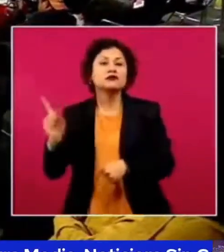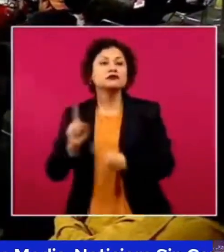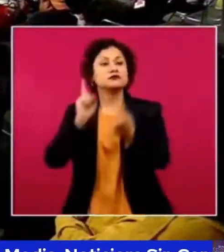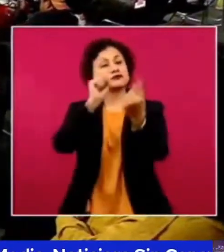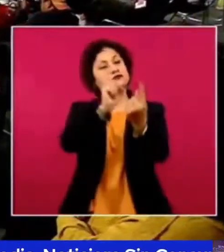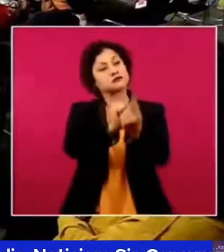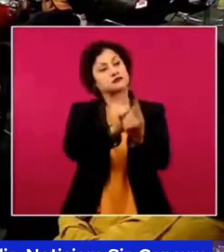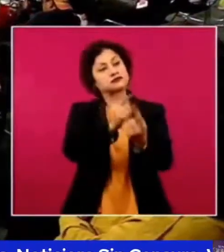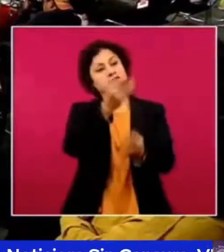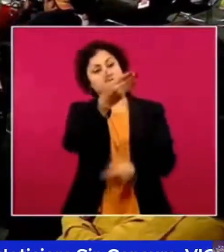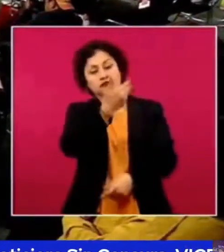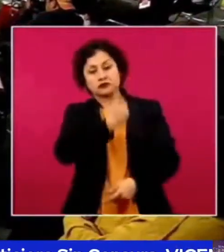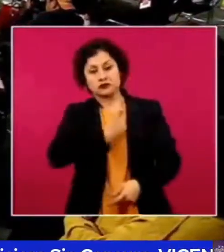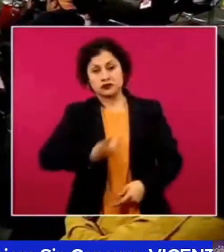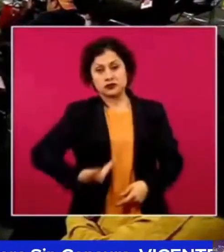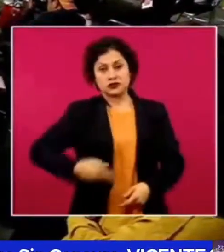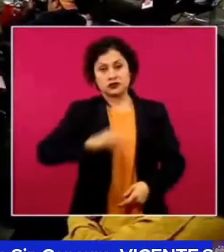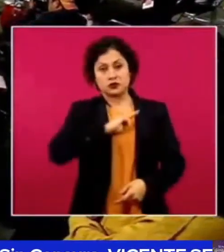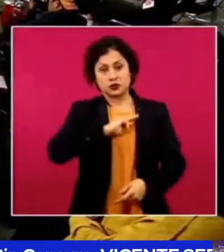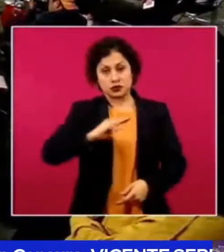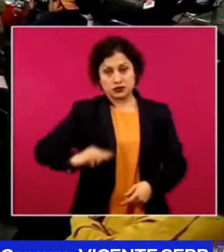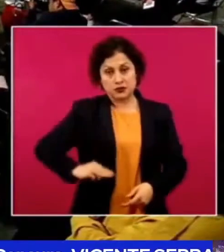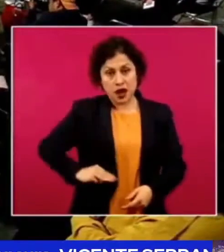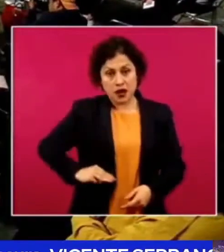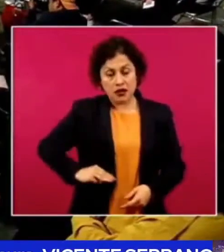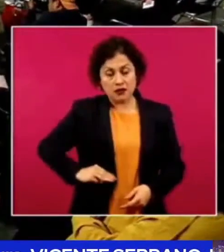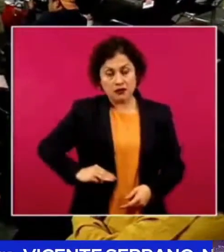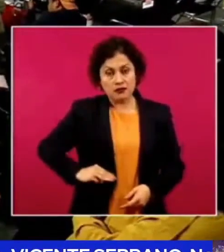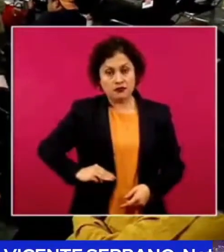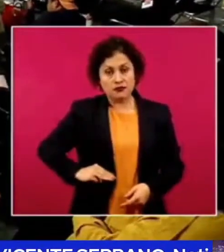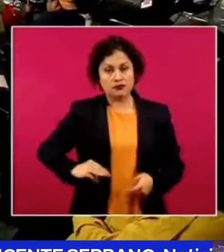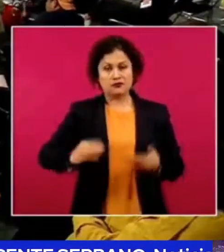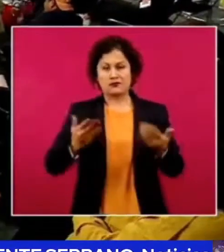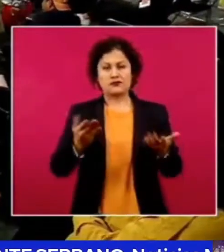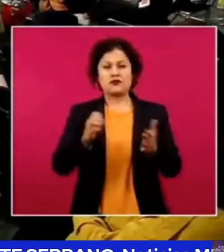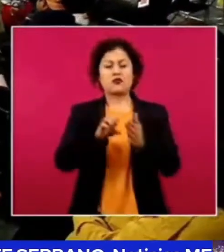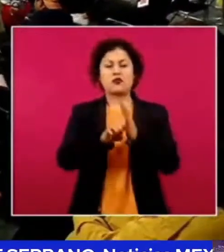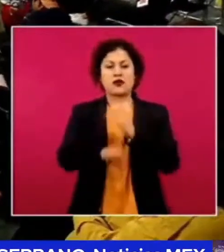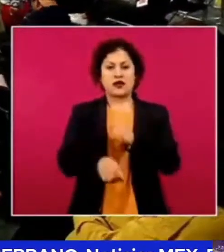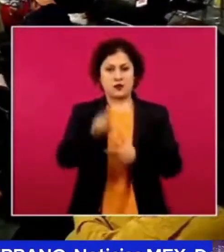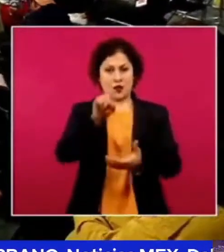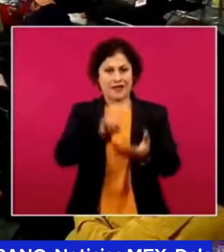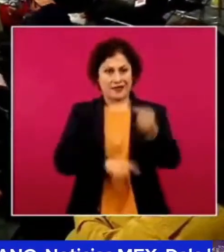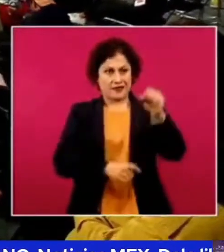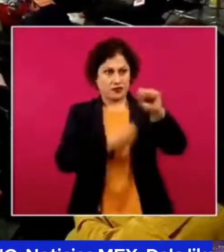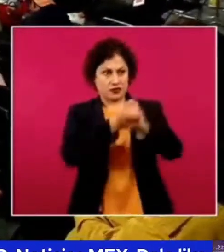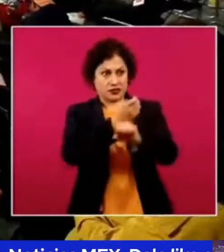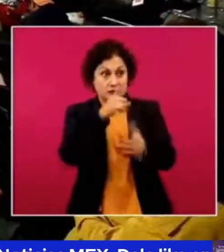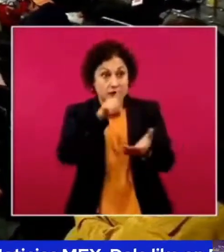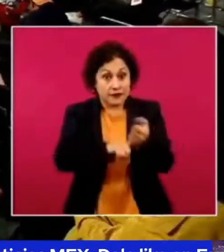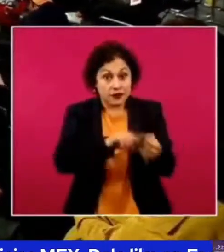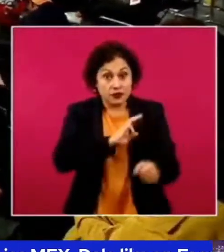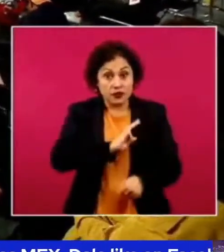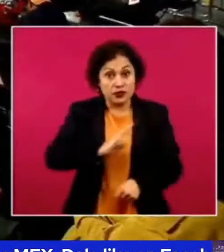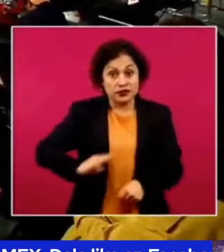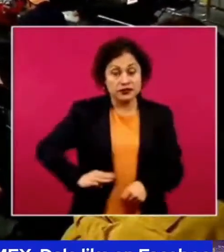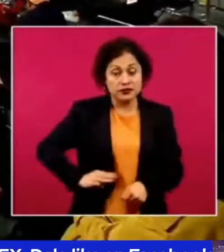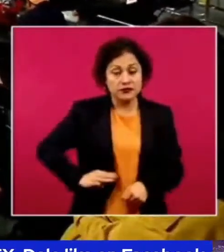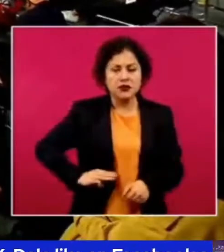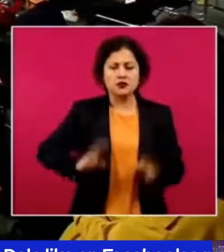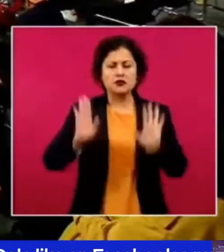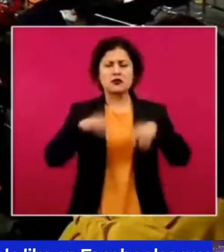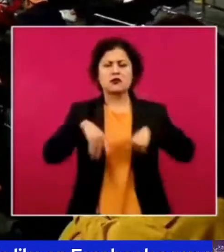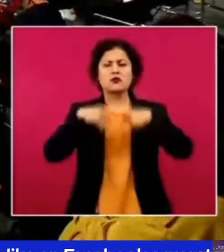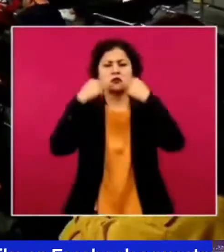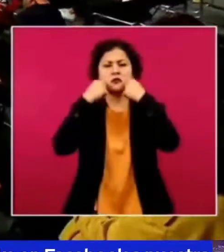gobernadores, aunque no fuesen de esos municipios, de esos estados, y